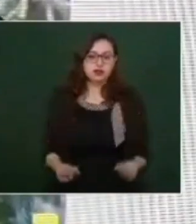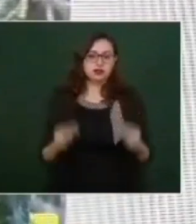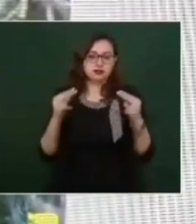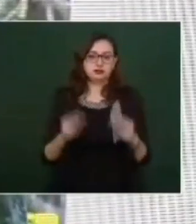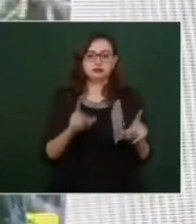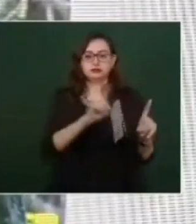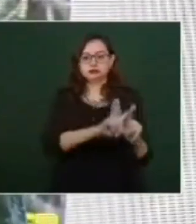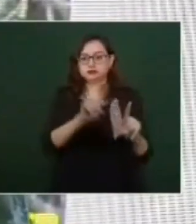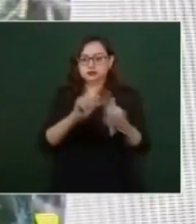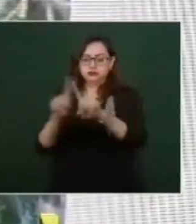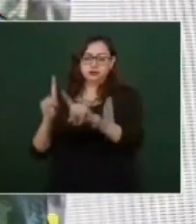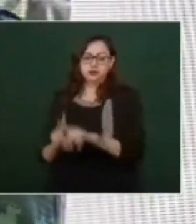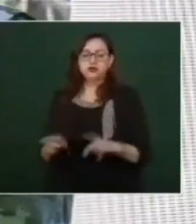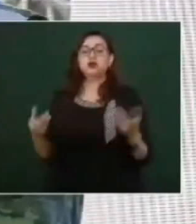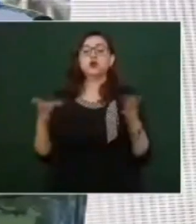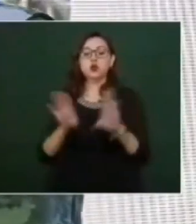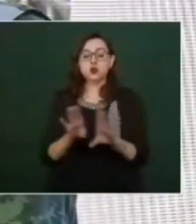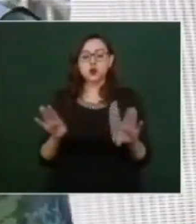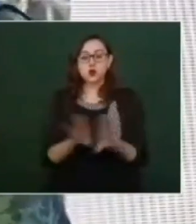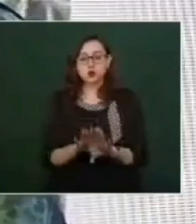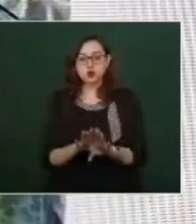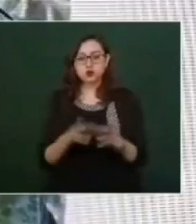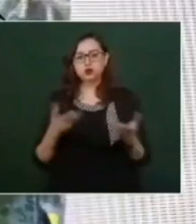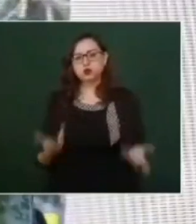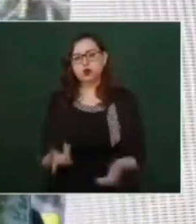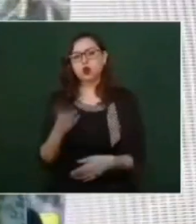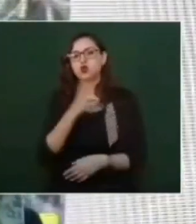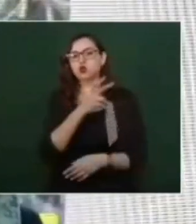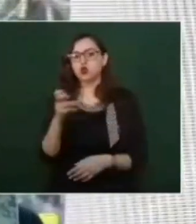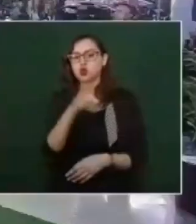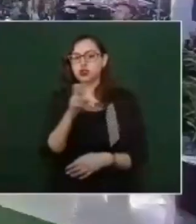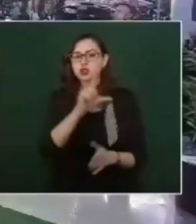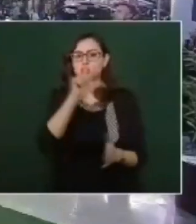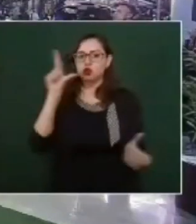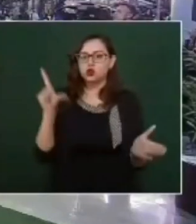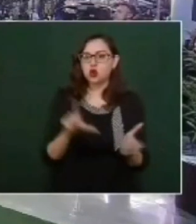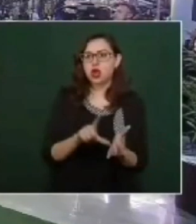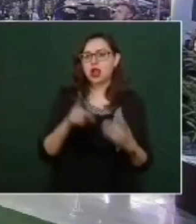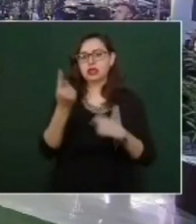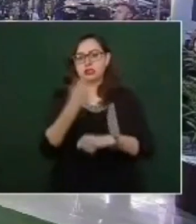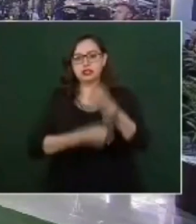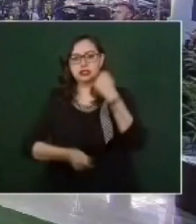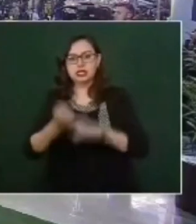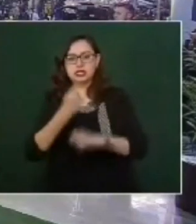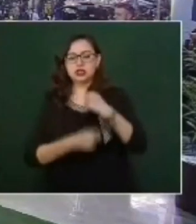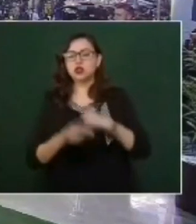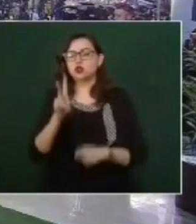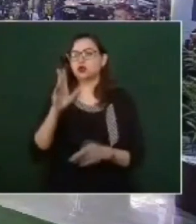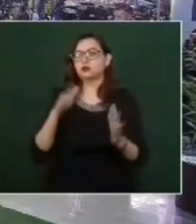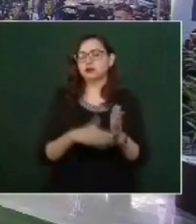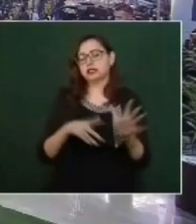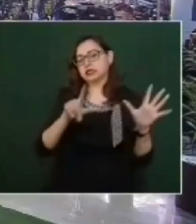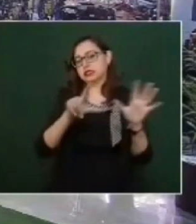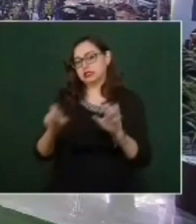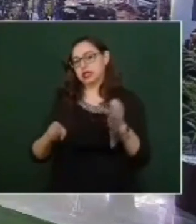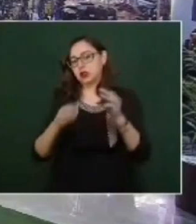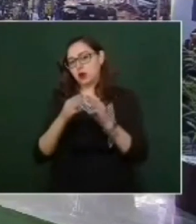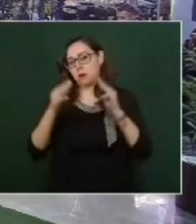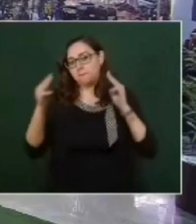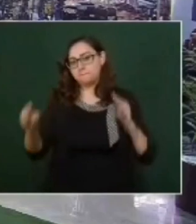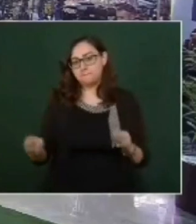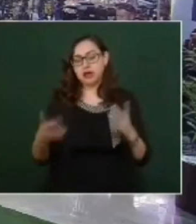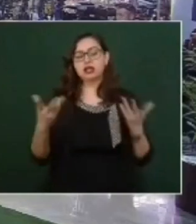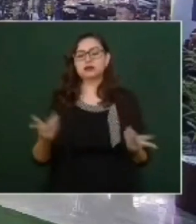aeropuerto. ¿Qué es esta zona comercial? Son más de 200 locales con 2.700 metros cuadrados que la empresa